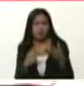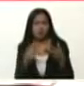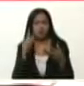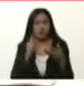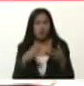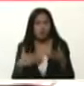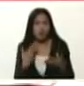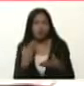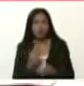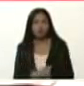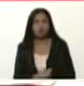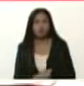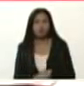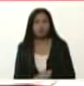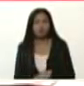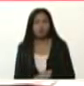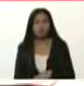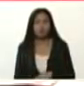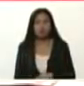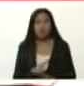Su equivalente en petro de